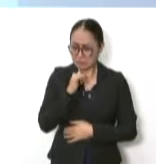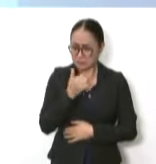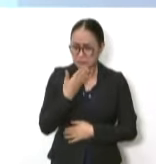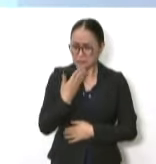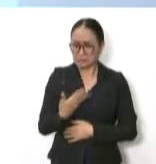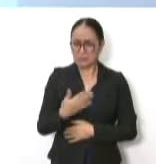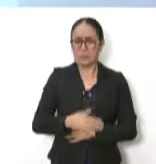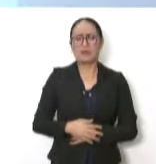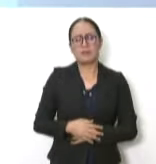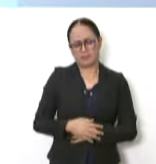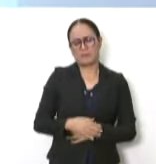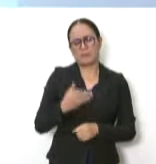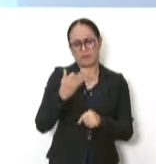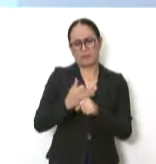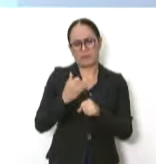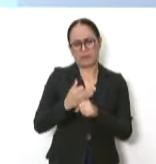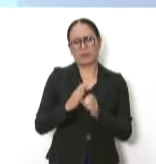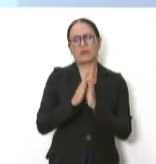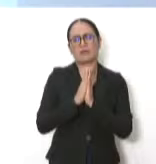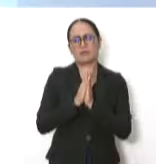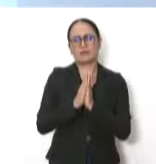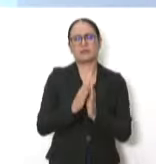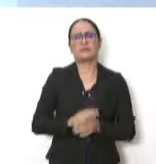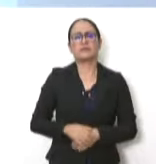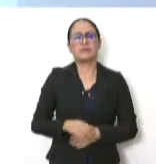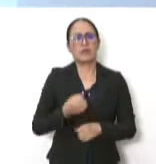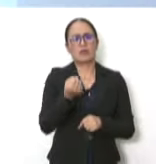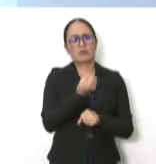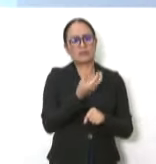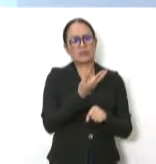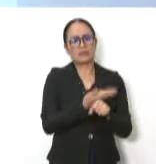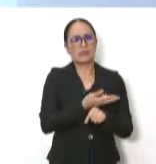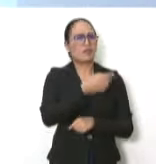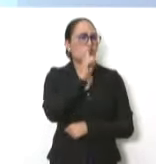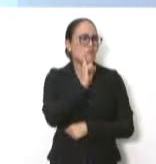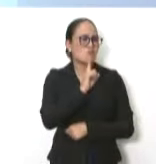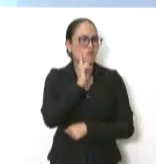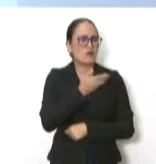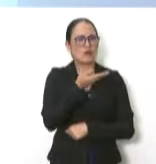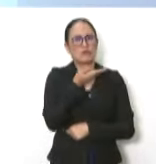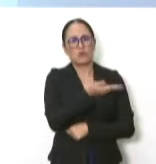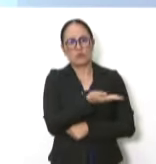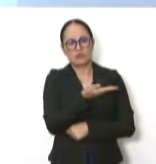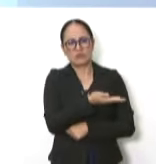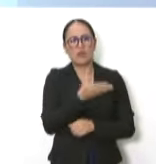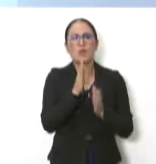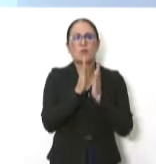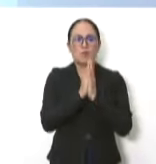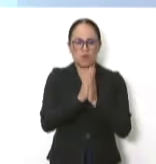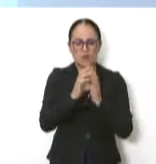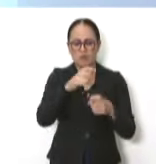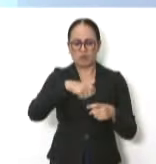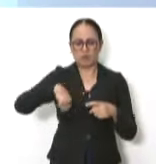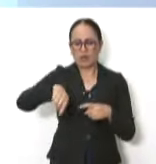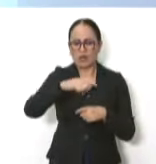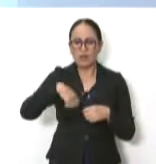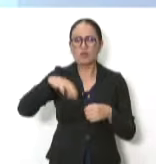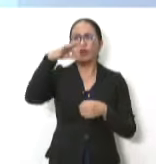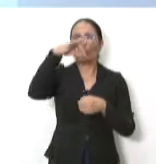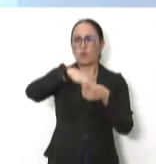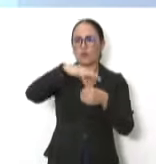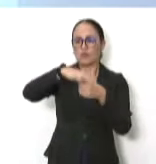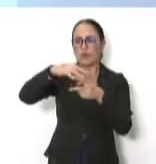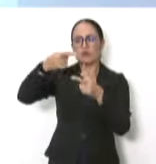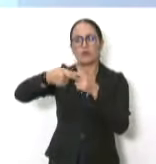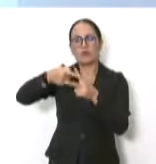lo que corresponde, que es solicitar a la secretaria que nos convoque a votar